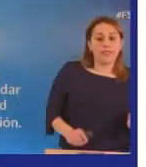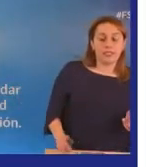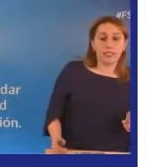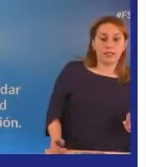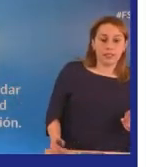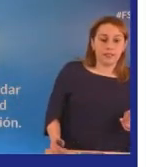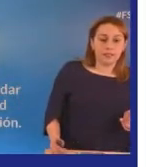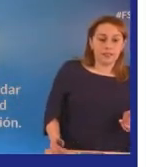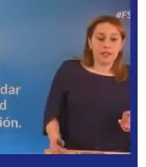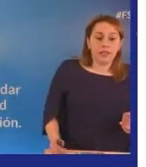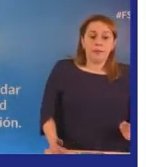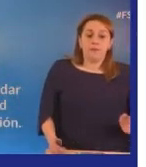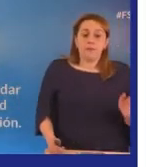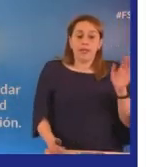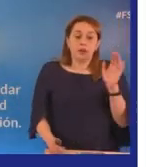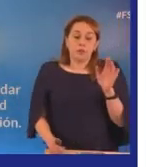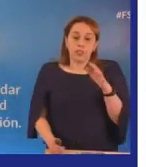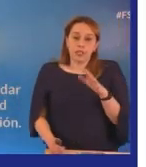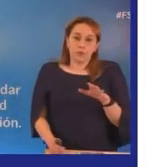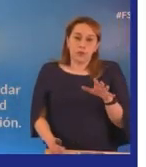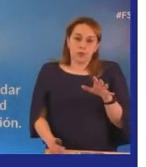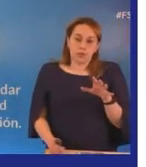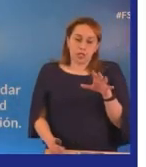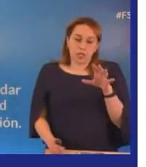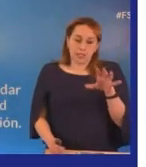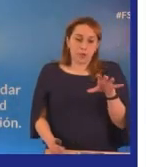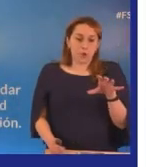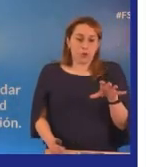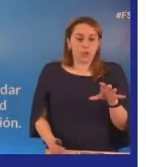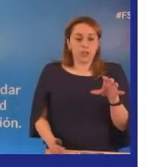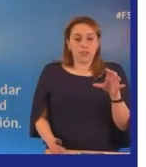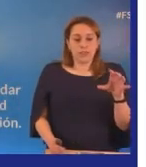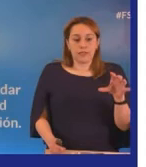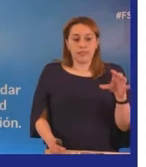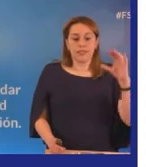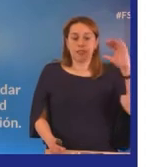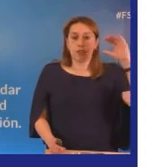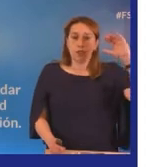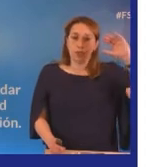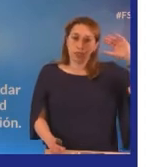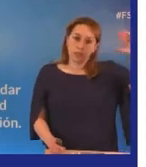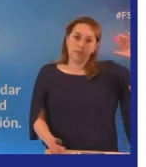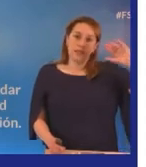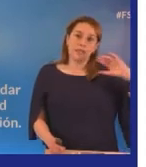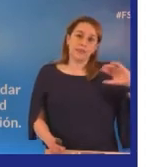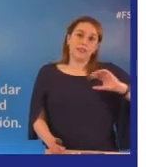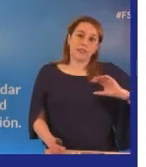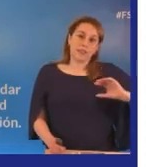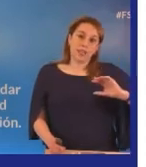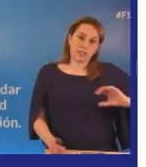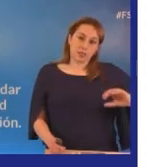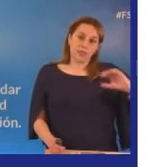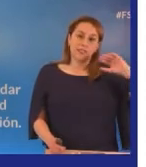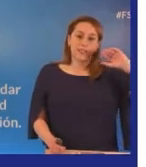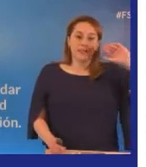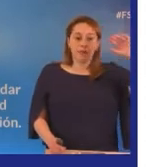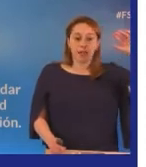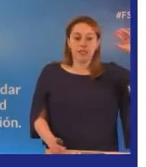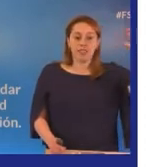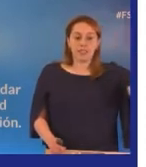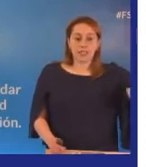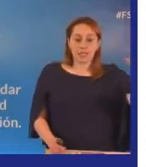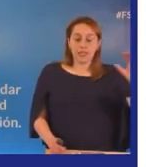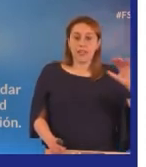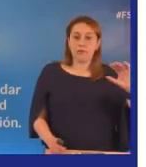es irreversible. ¿Cómo tenemos, o sea, este módulo lo que va a hacer es cómo vamos a intervenir a nivel de rehabilitación desde la